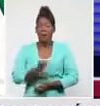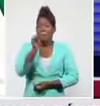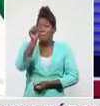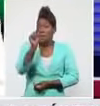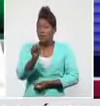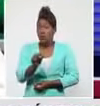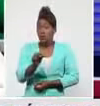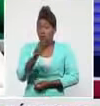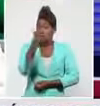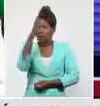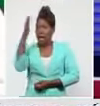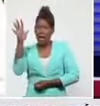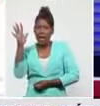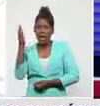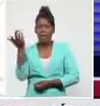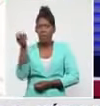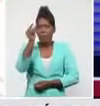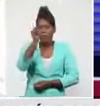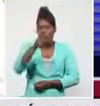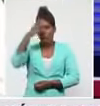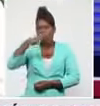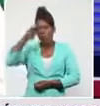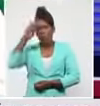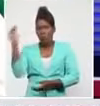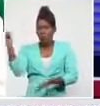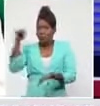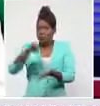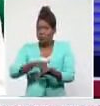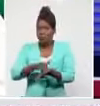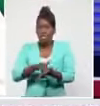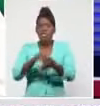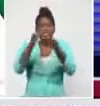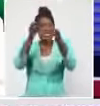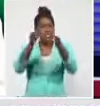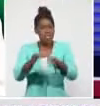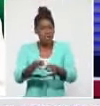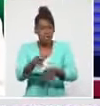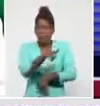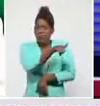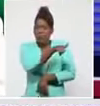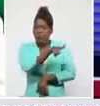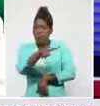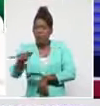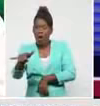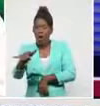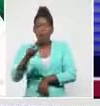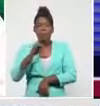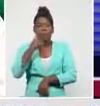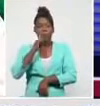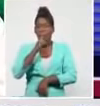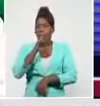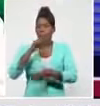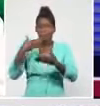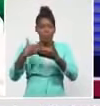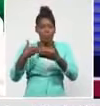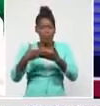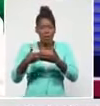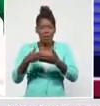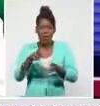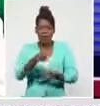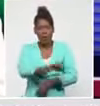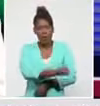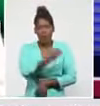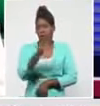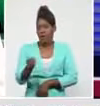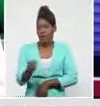sea cubano, sea extranjero, haya acabado de llegar, lleve ya unos días en nuestro país, sigue el protocolo